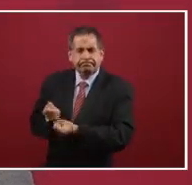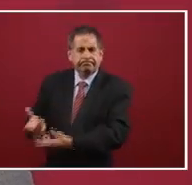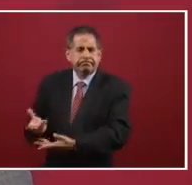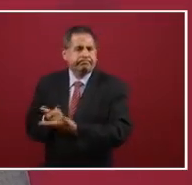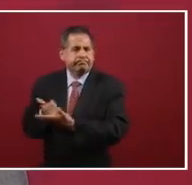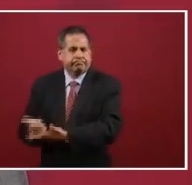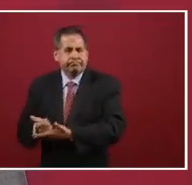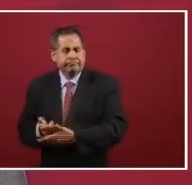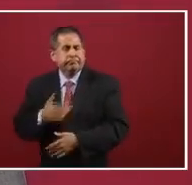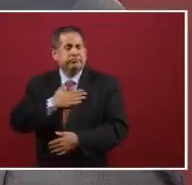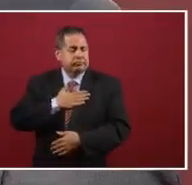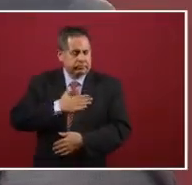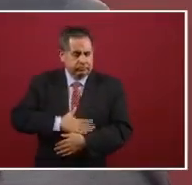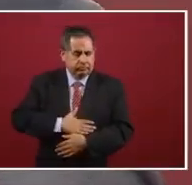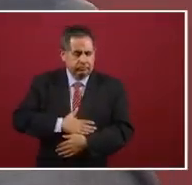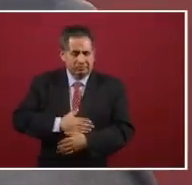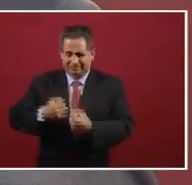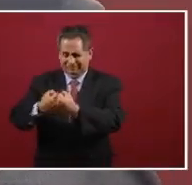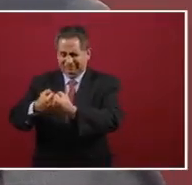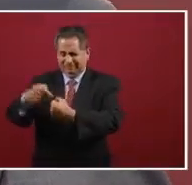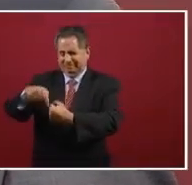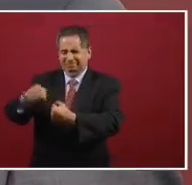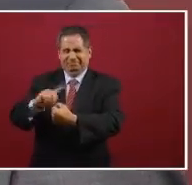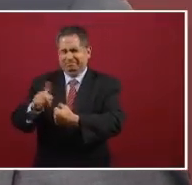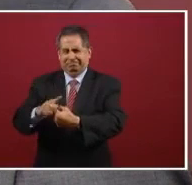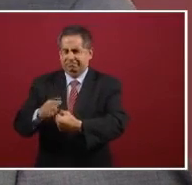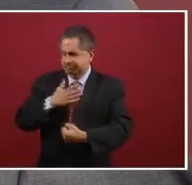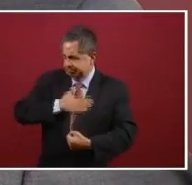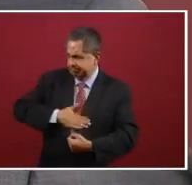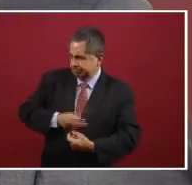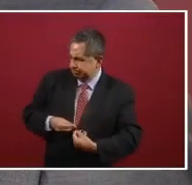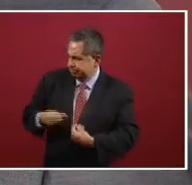de la justicia sin frontera,